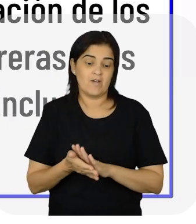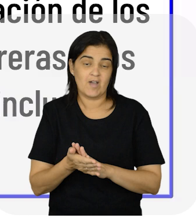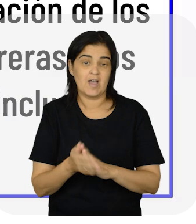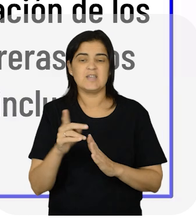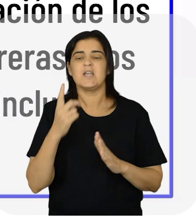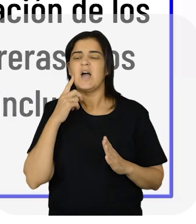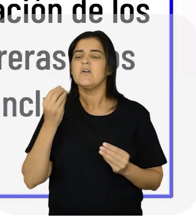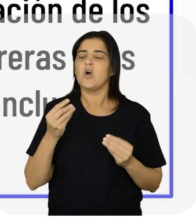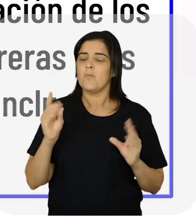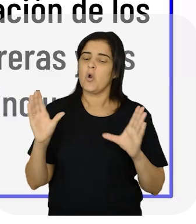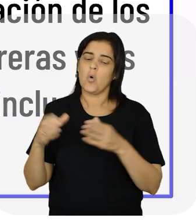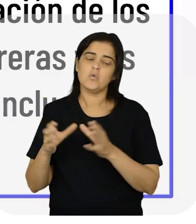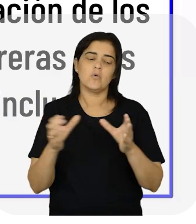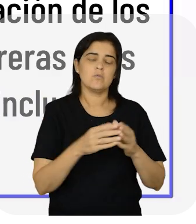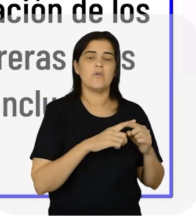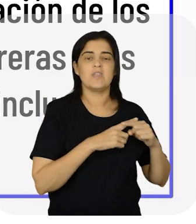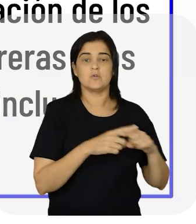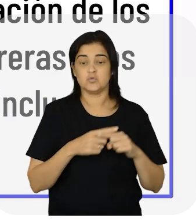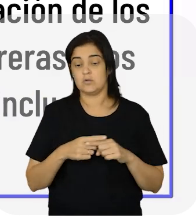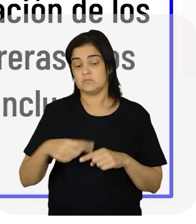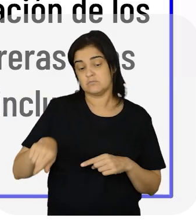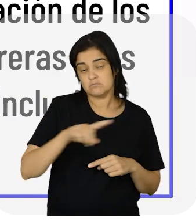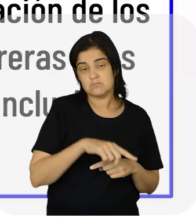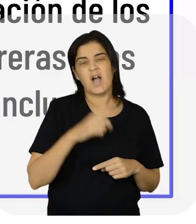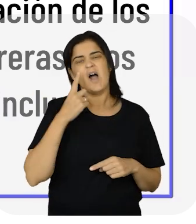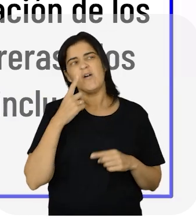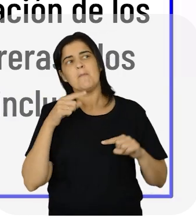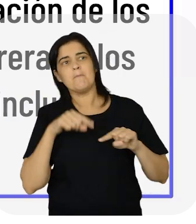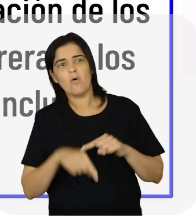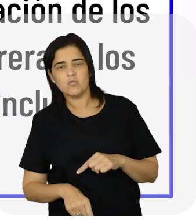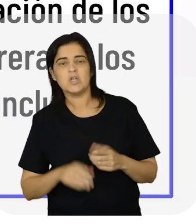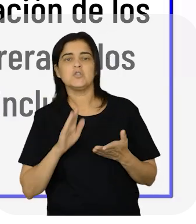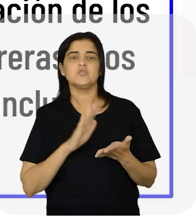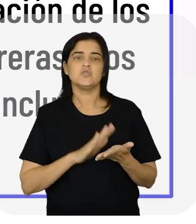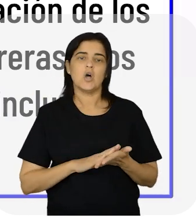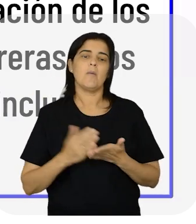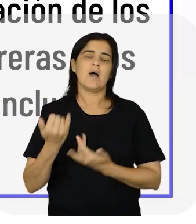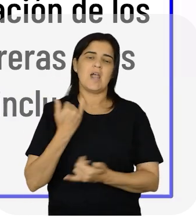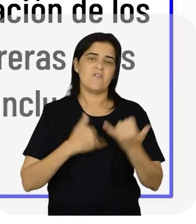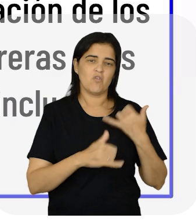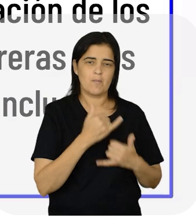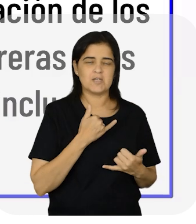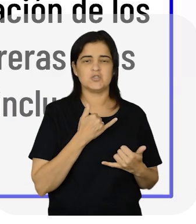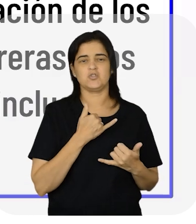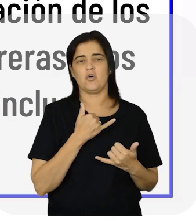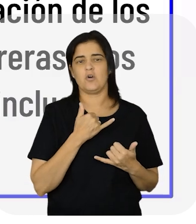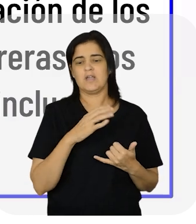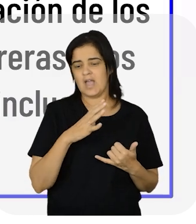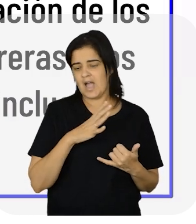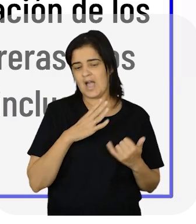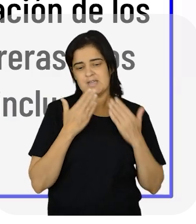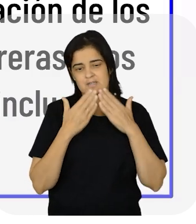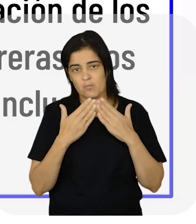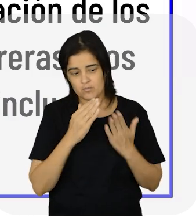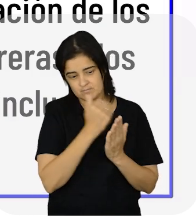de la realización de los grupos de discusión, donde profundizamos sobre la información relevada en el